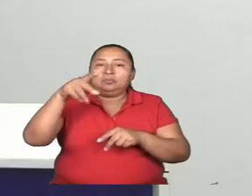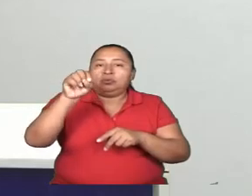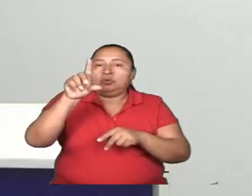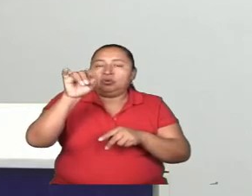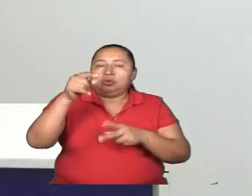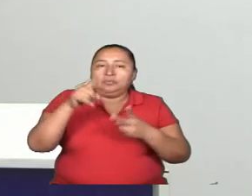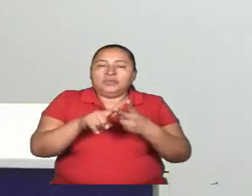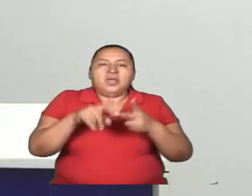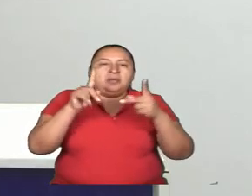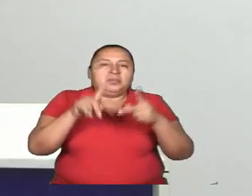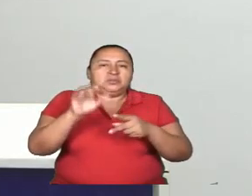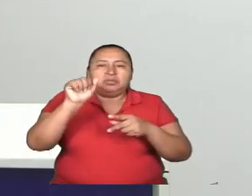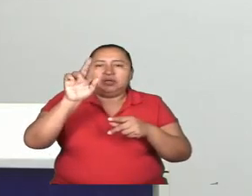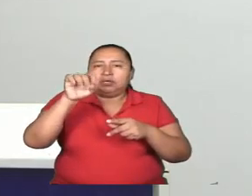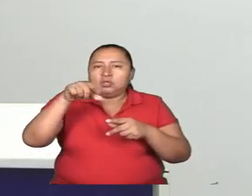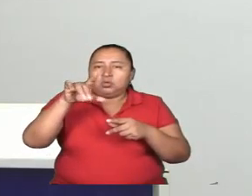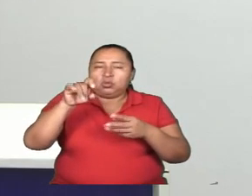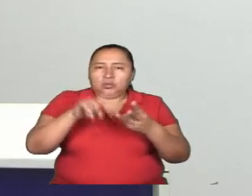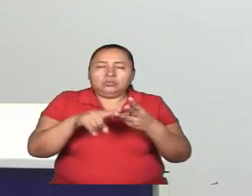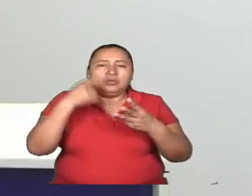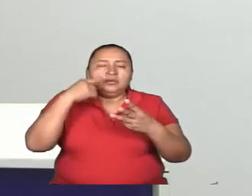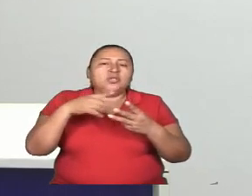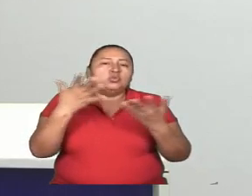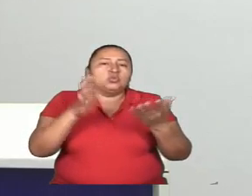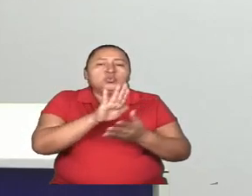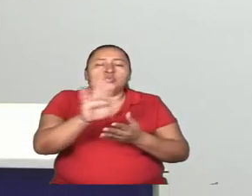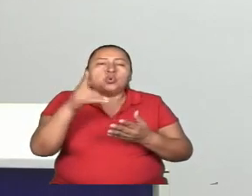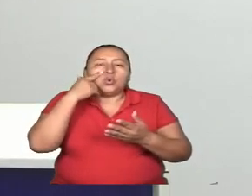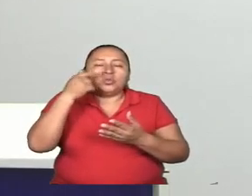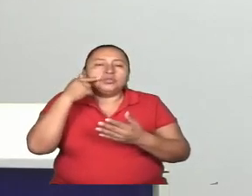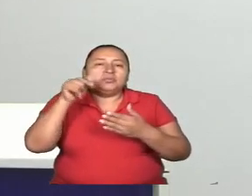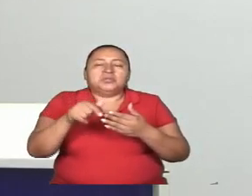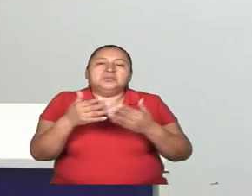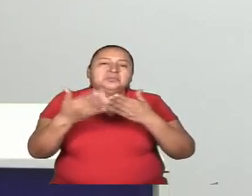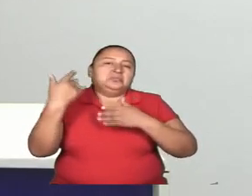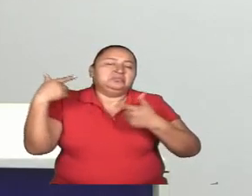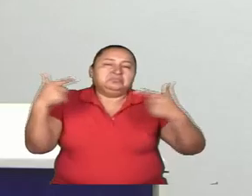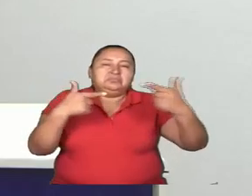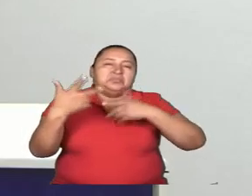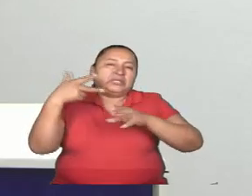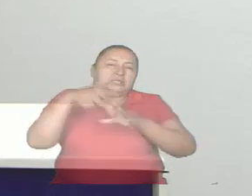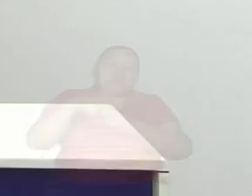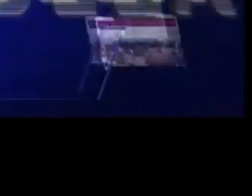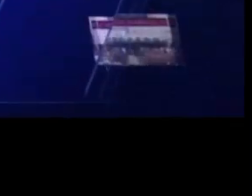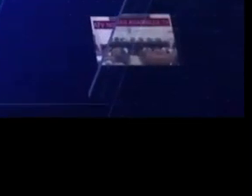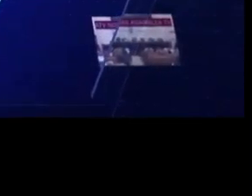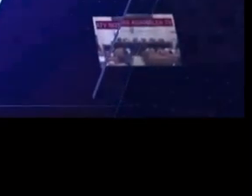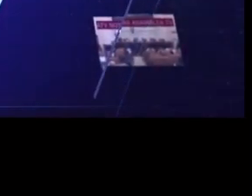para enriquecer sus conocimientos sobre la Batalla de San Jacinto. Más detalles a través del siguiente reporte.